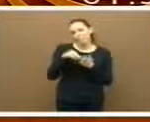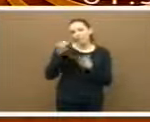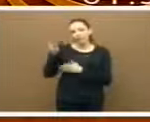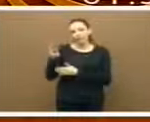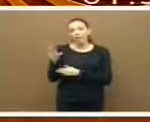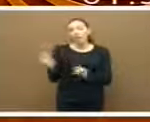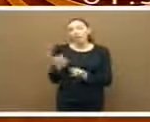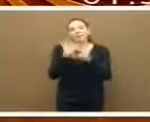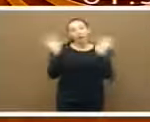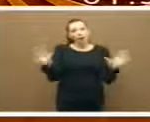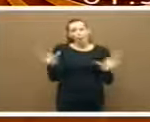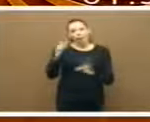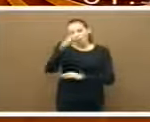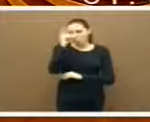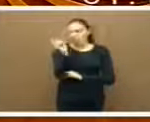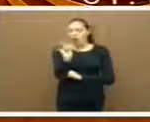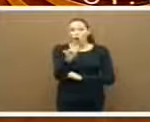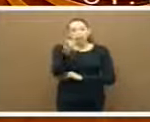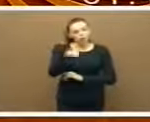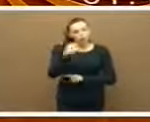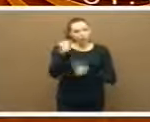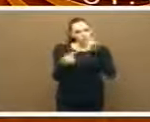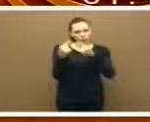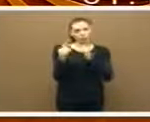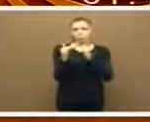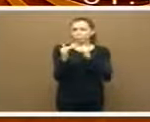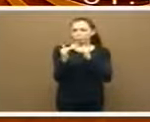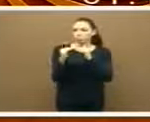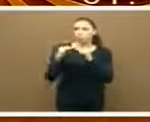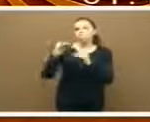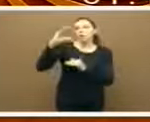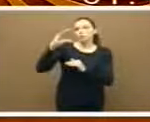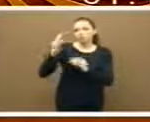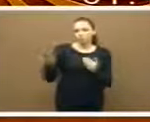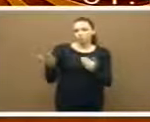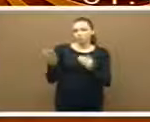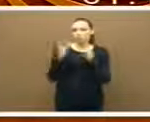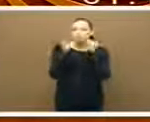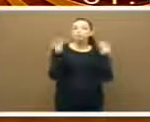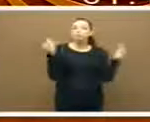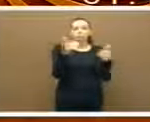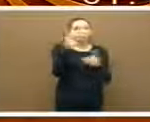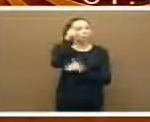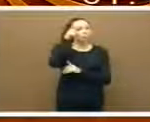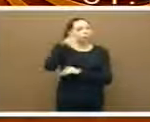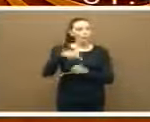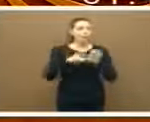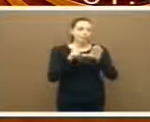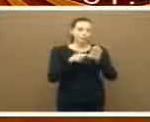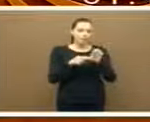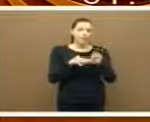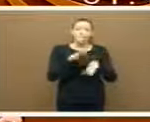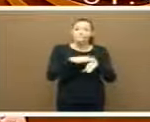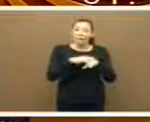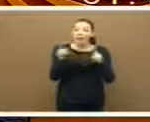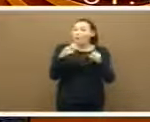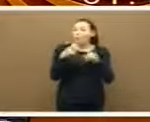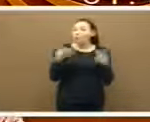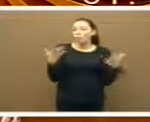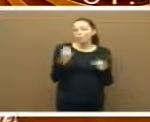un presupuesto que es realista, expansivo e inversor, sobre todo en los municipios de la región, por ser la base del empleo en